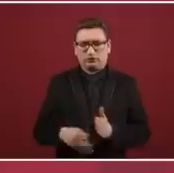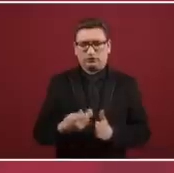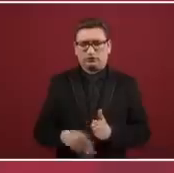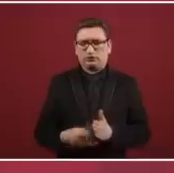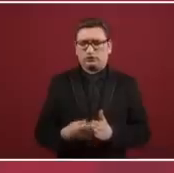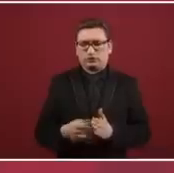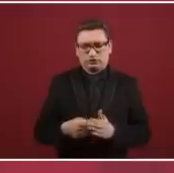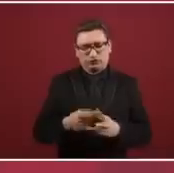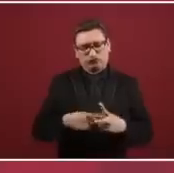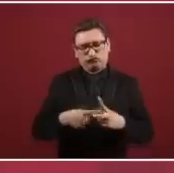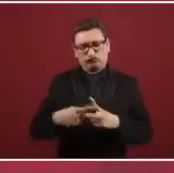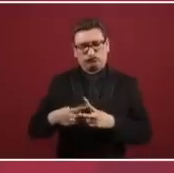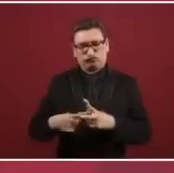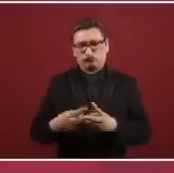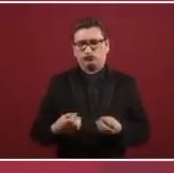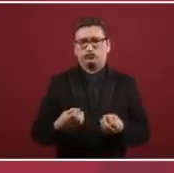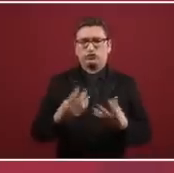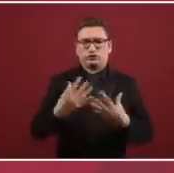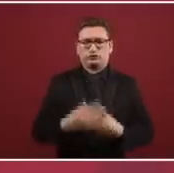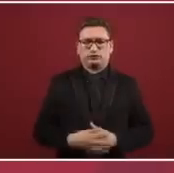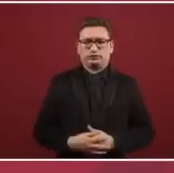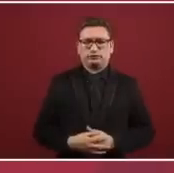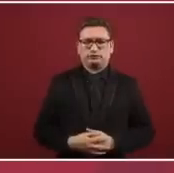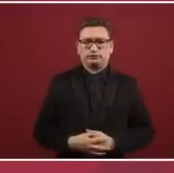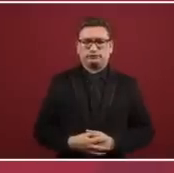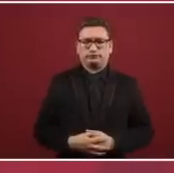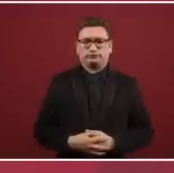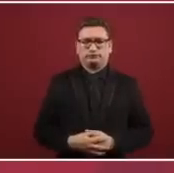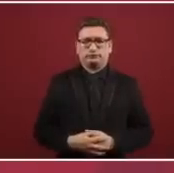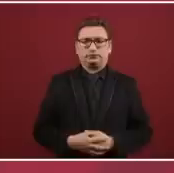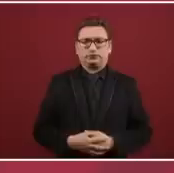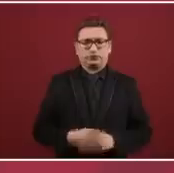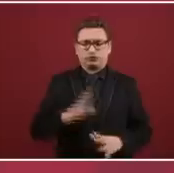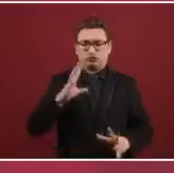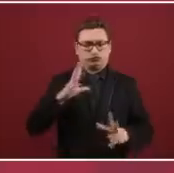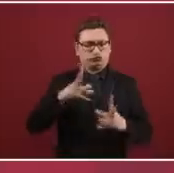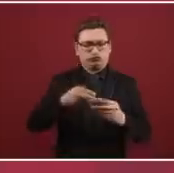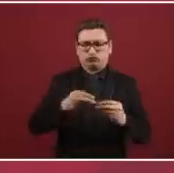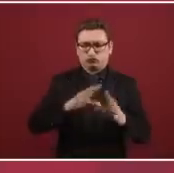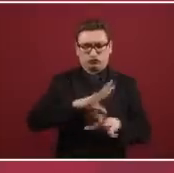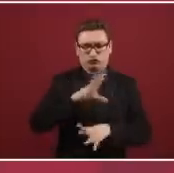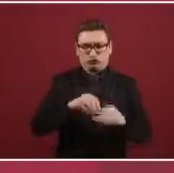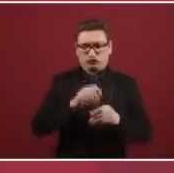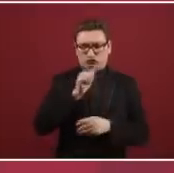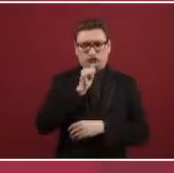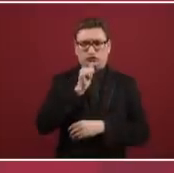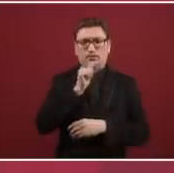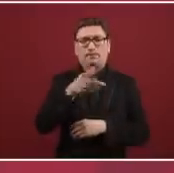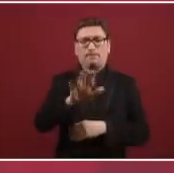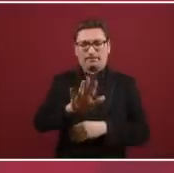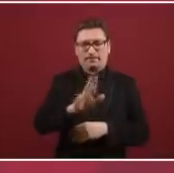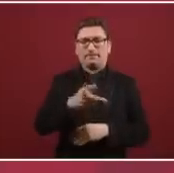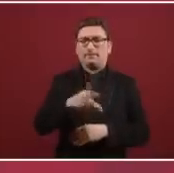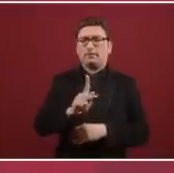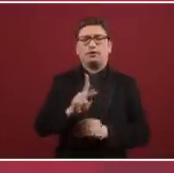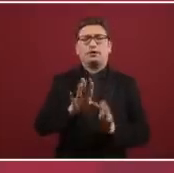los números últimos, finales, pero sí, por ejemplo,